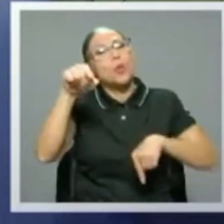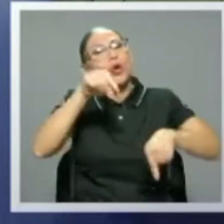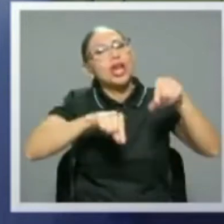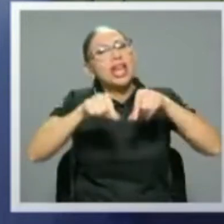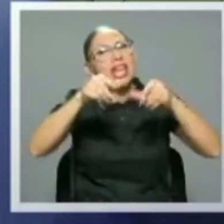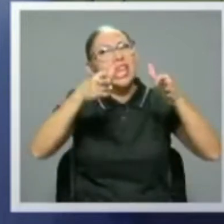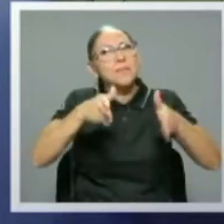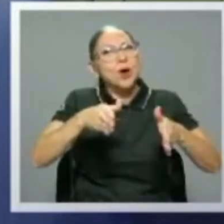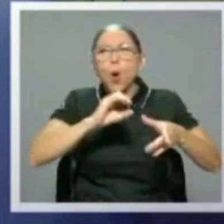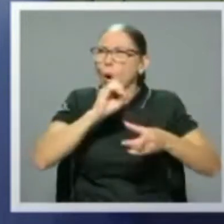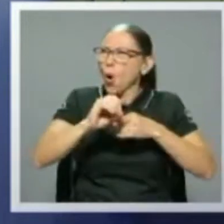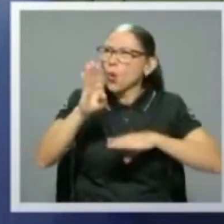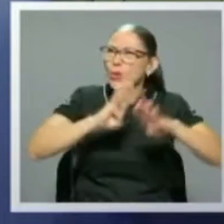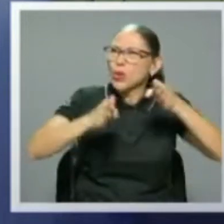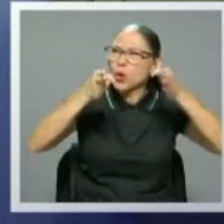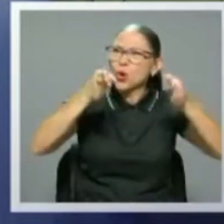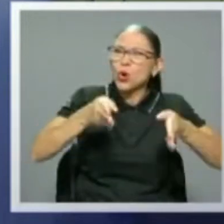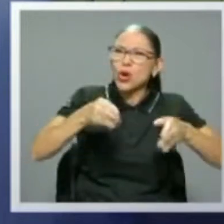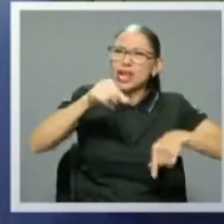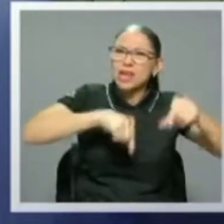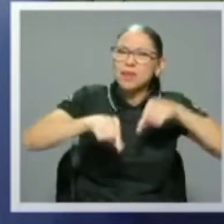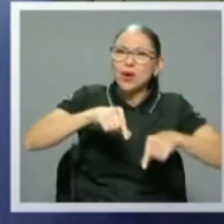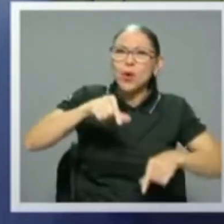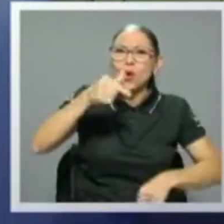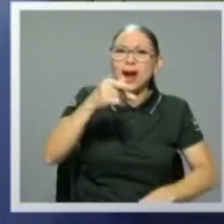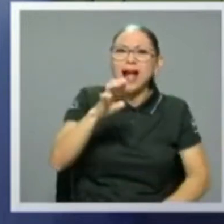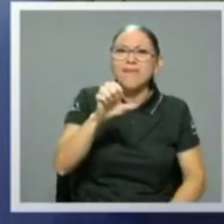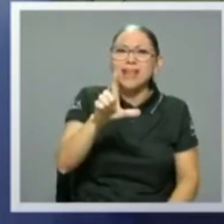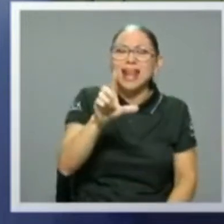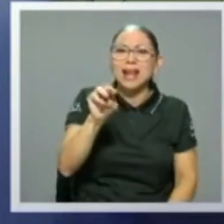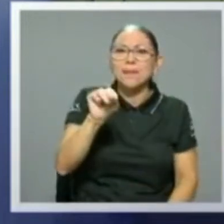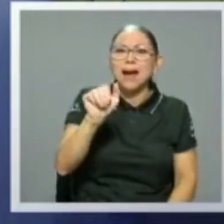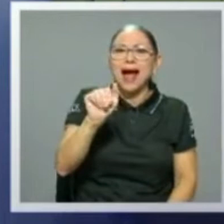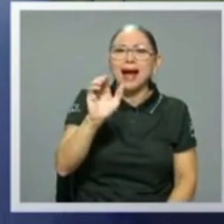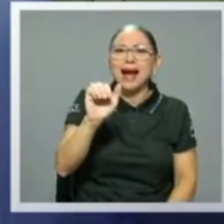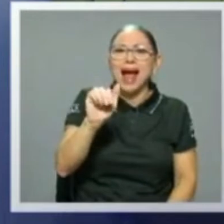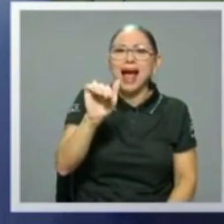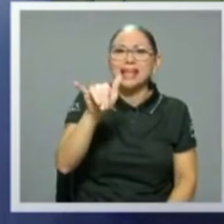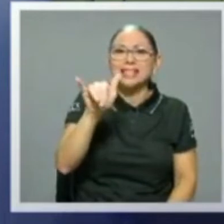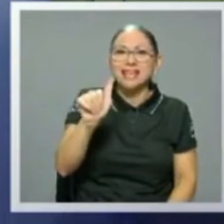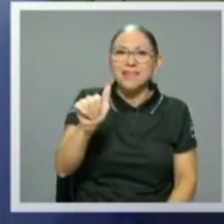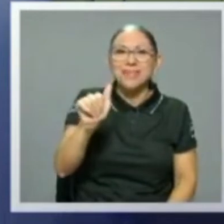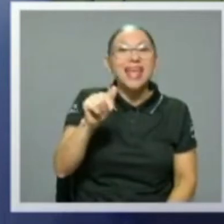Macaya, y la vicerrectora era doña Leda Muñoz, y